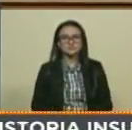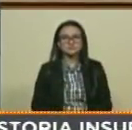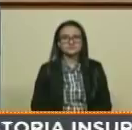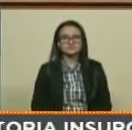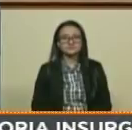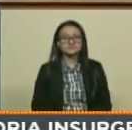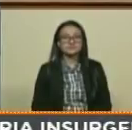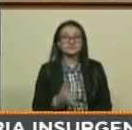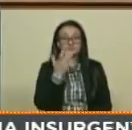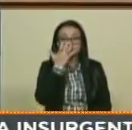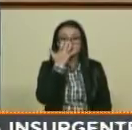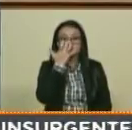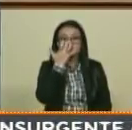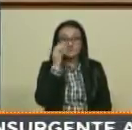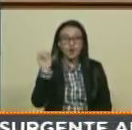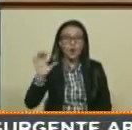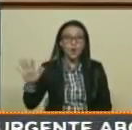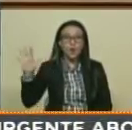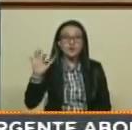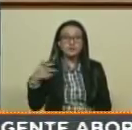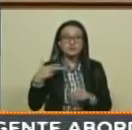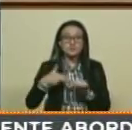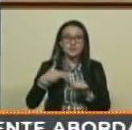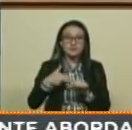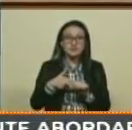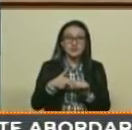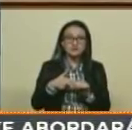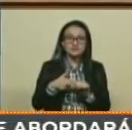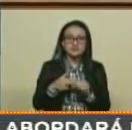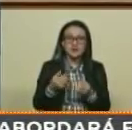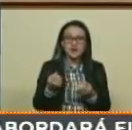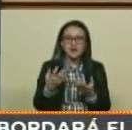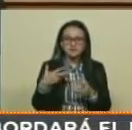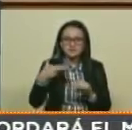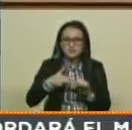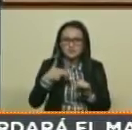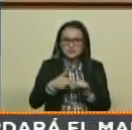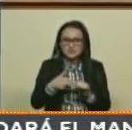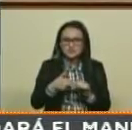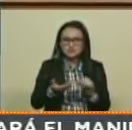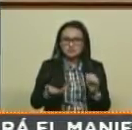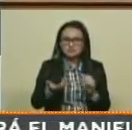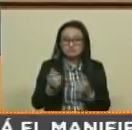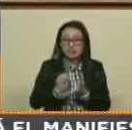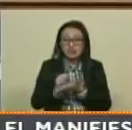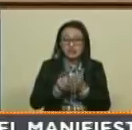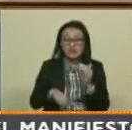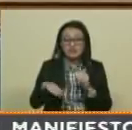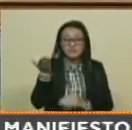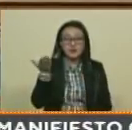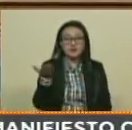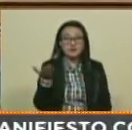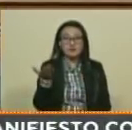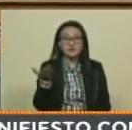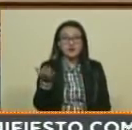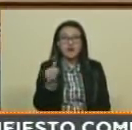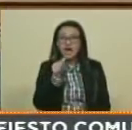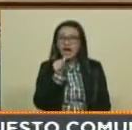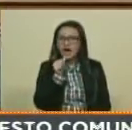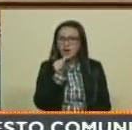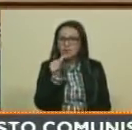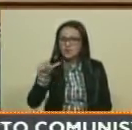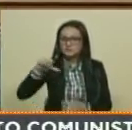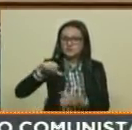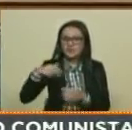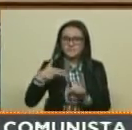Oriente de PDVSA por alterar las cifras de producción de crudo. Algo increíble, echarle agua al crudo,